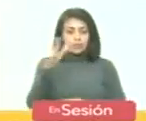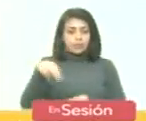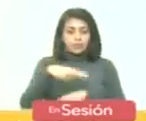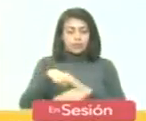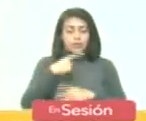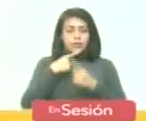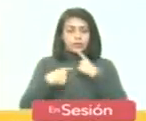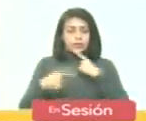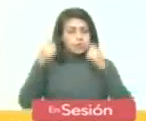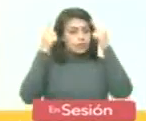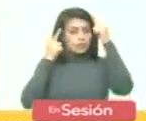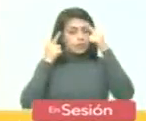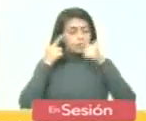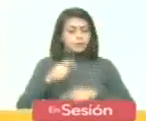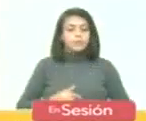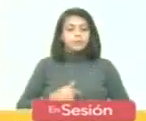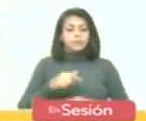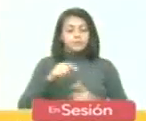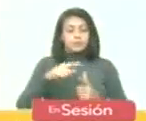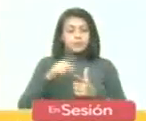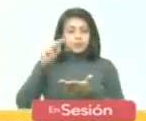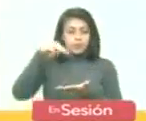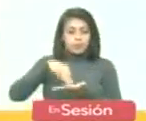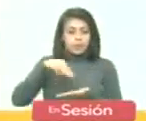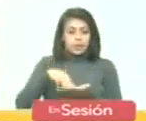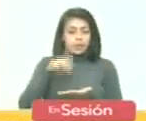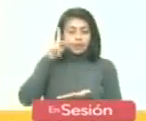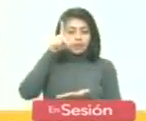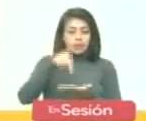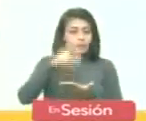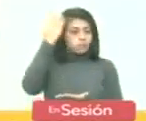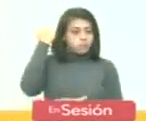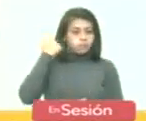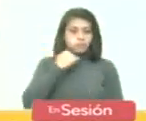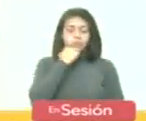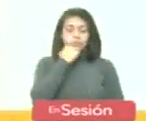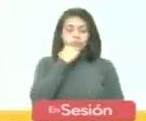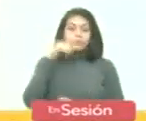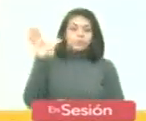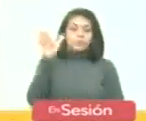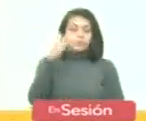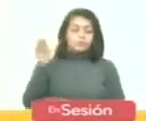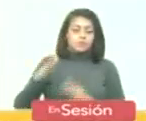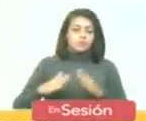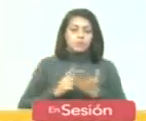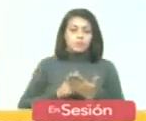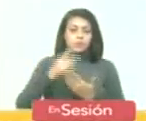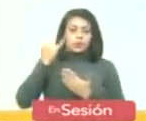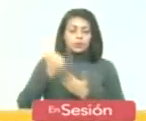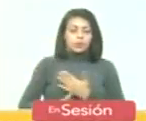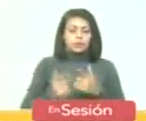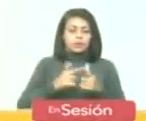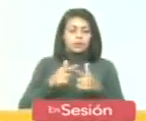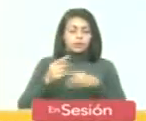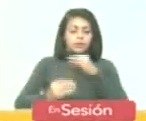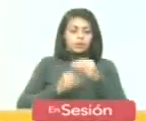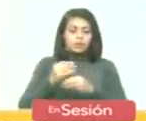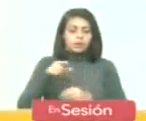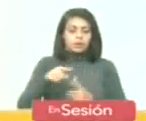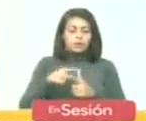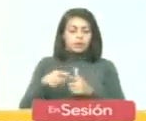el comandante Chávez que el desembarco de Miranda fue el desembarco de una bandera, el desembarco de un proyecto, el desembarco de una